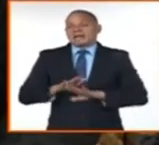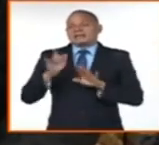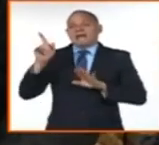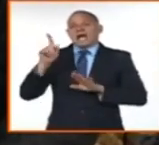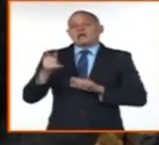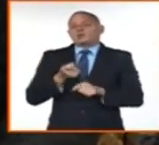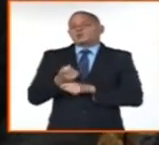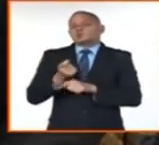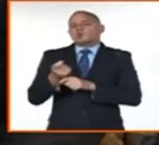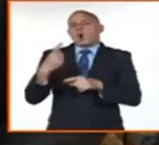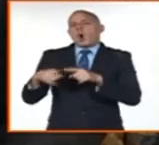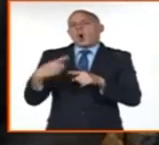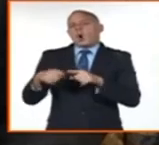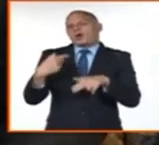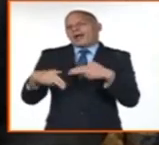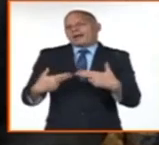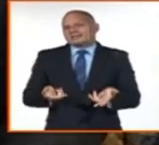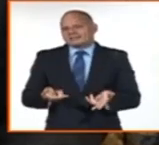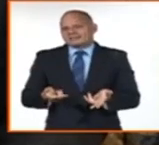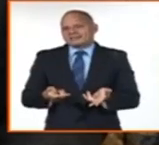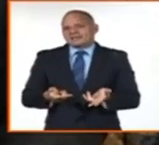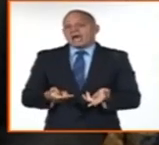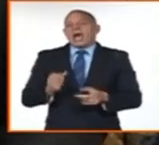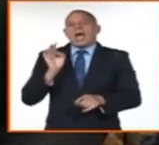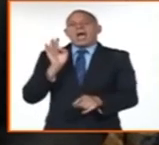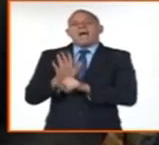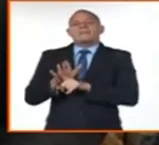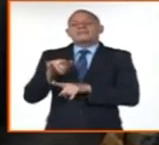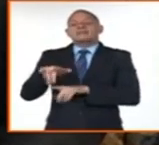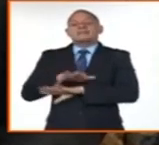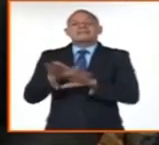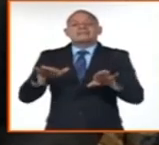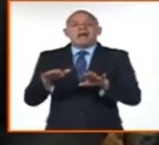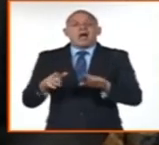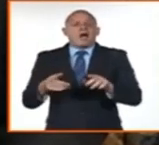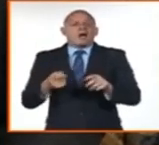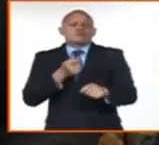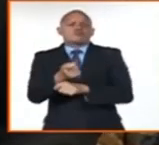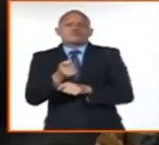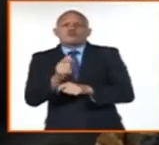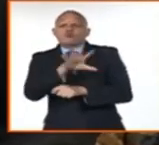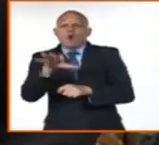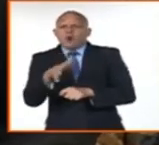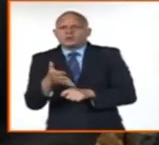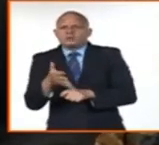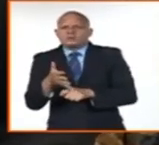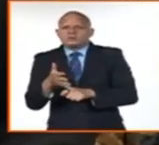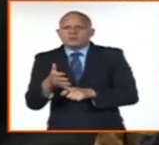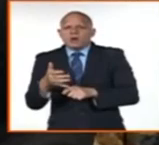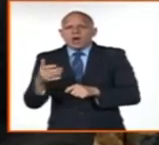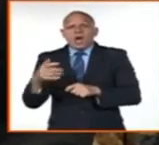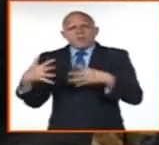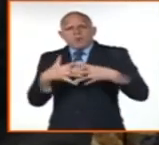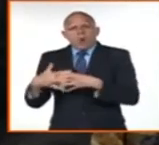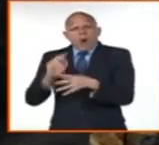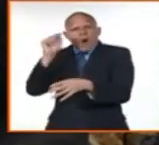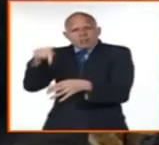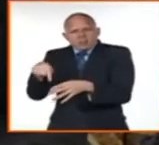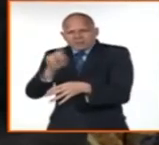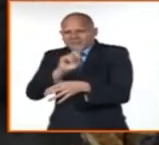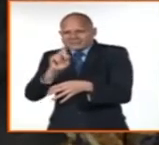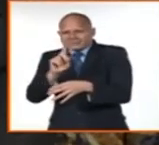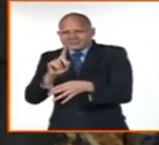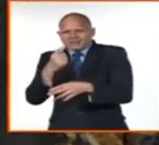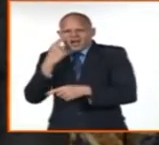acude una guerra, pero una guerra que la construyo y la atizo ¿en dónde? En otro escenario que no es el mío. ¿A quién escogieron? A